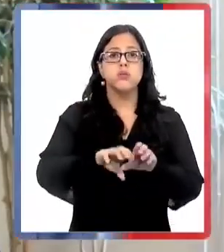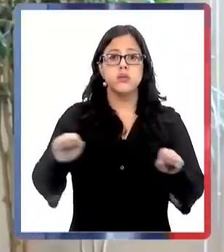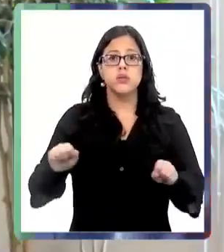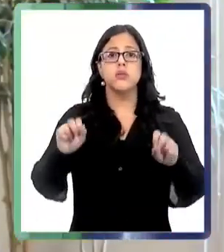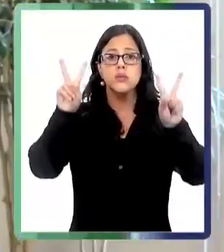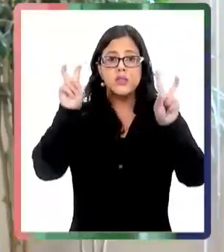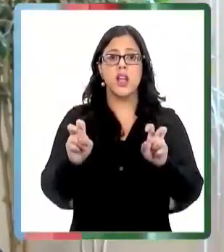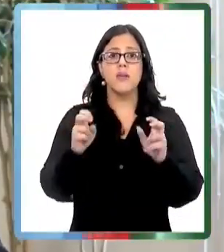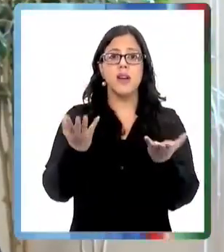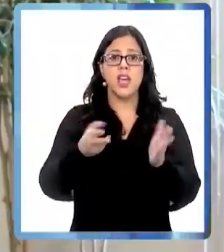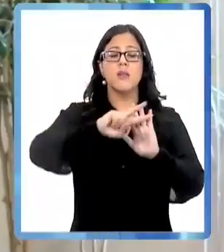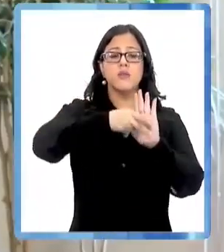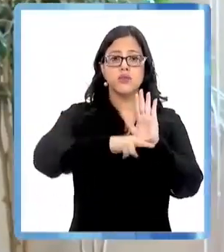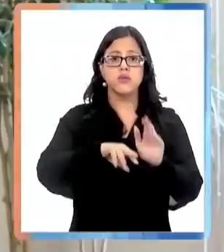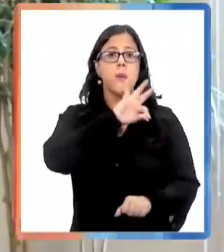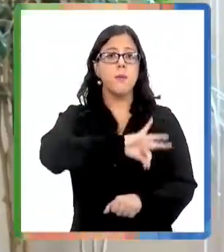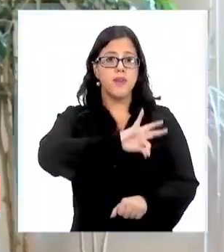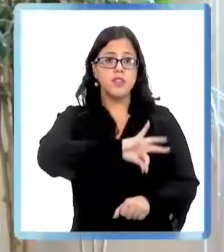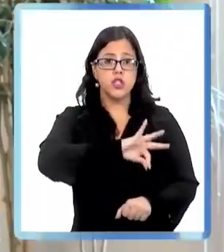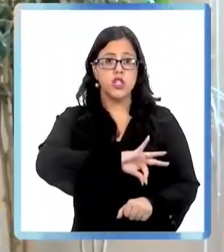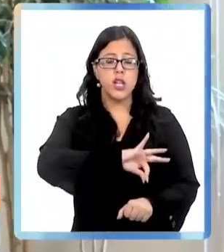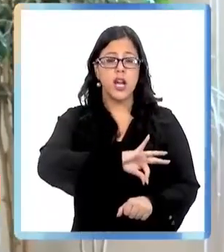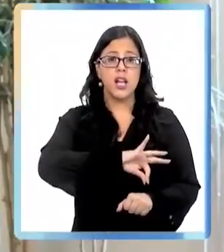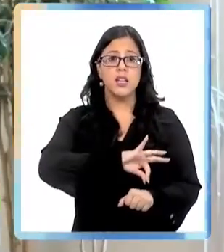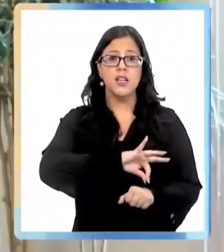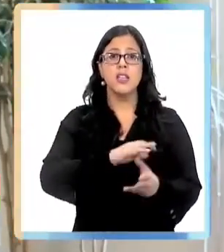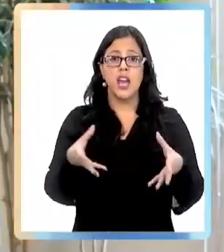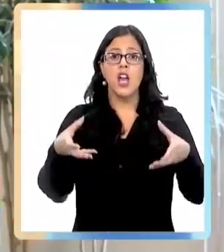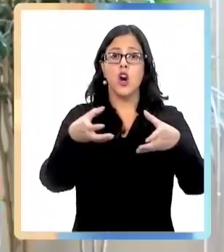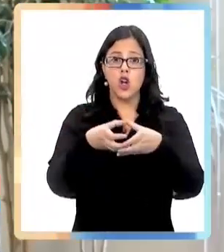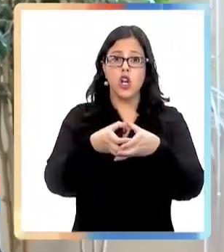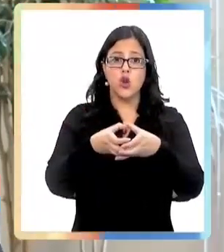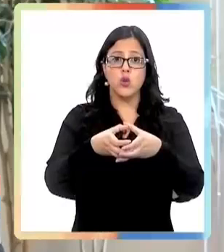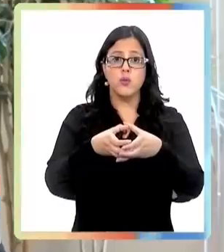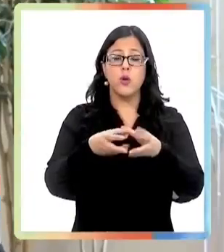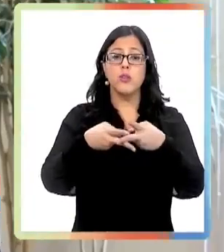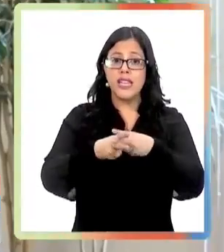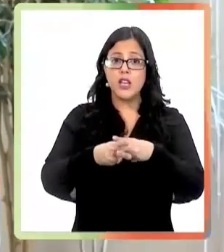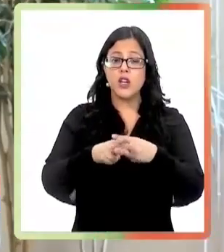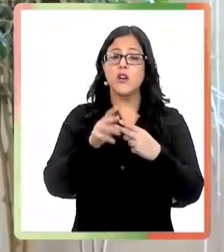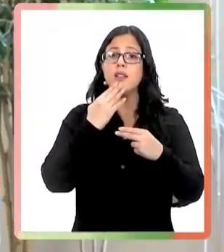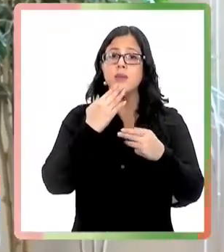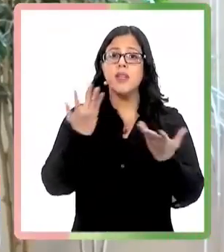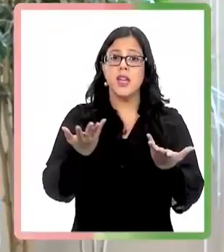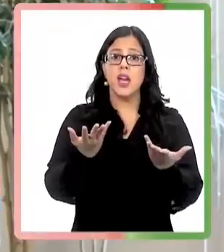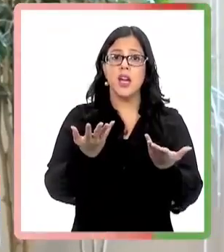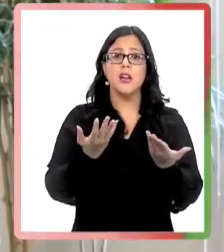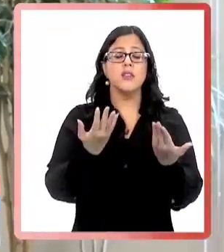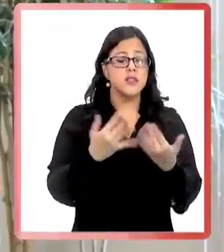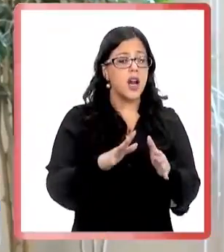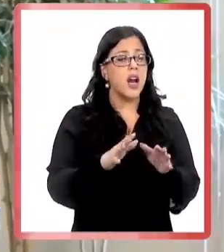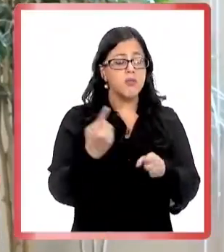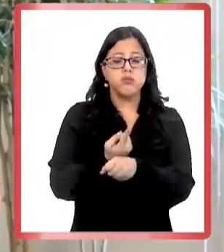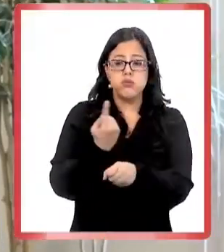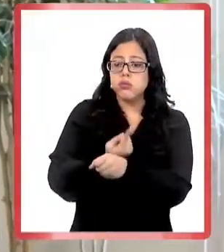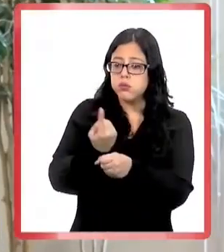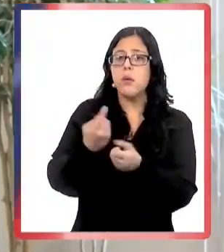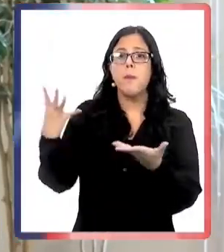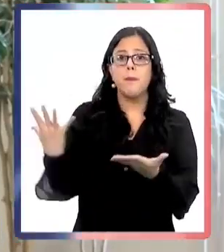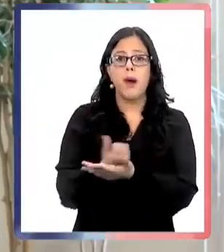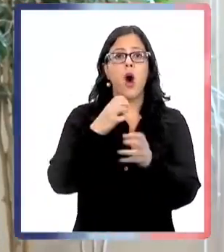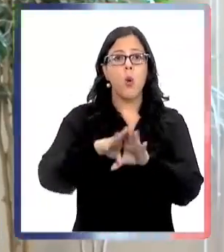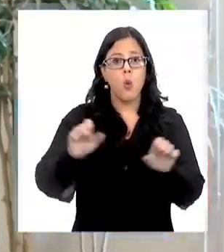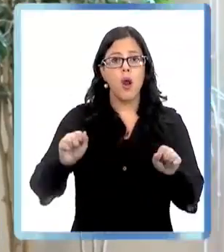han reiterado su compromiso con la tramitación de la reforma previsional, con la mesa técnica y su disposición para llegar a